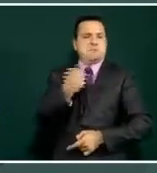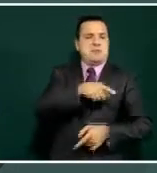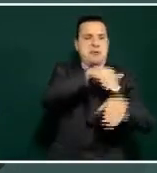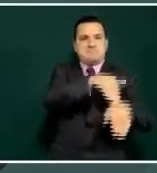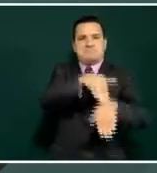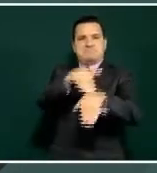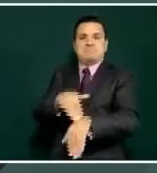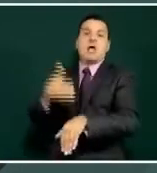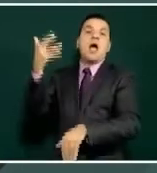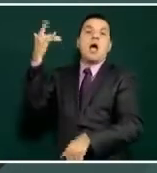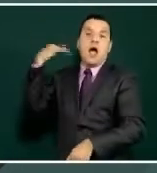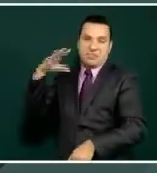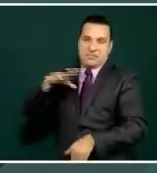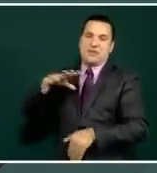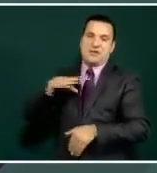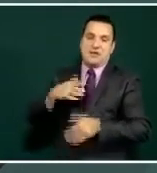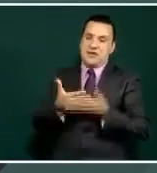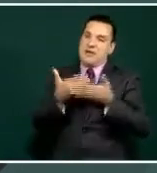era antes,